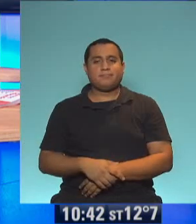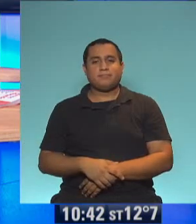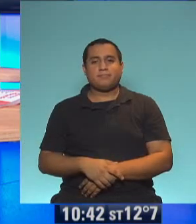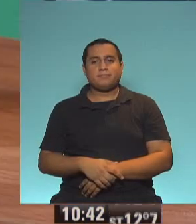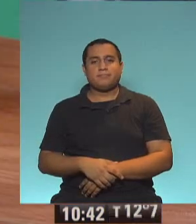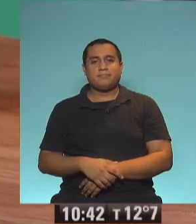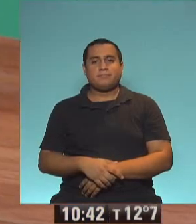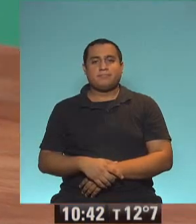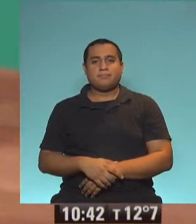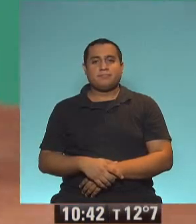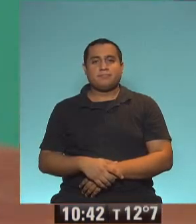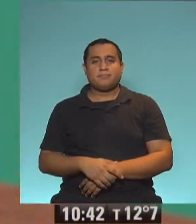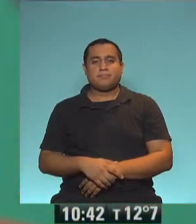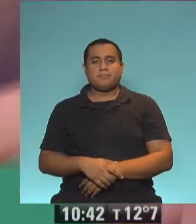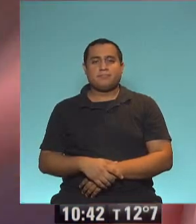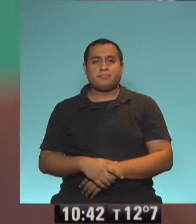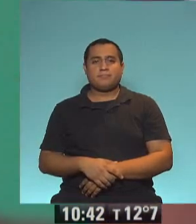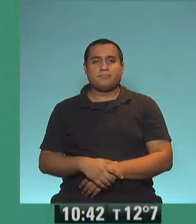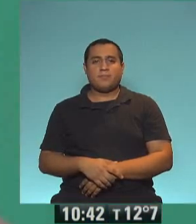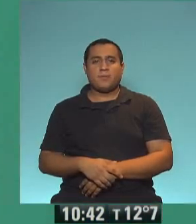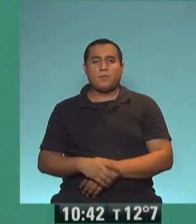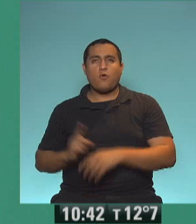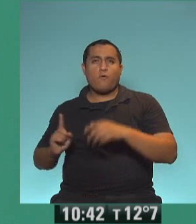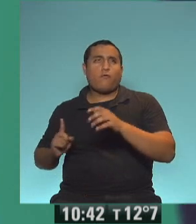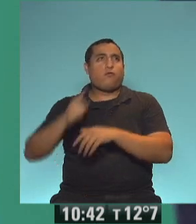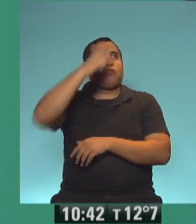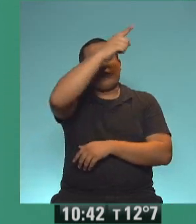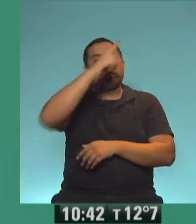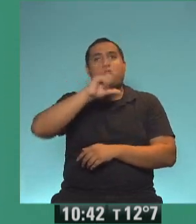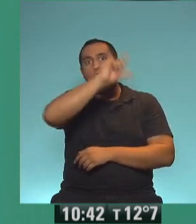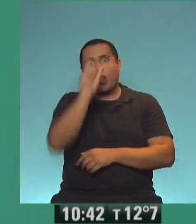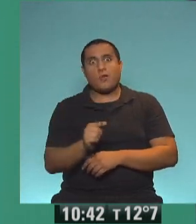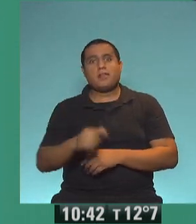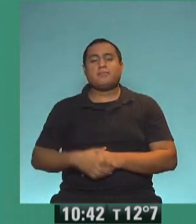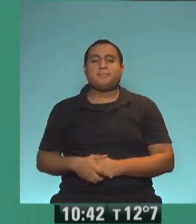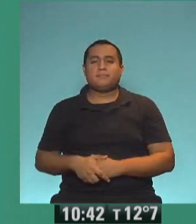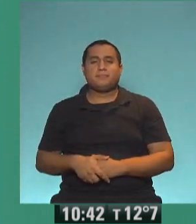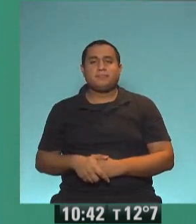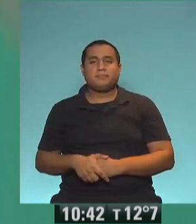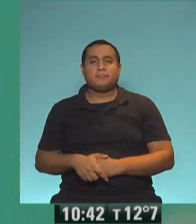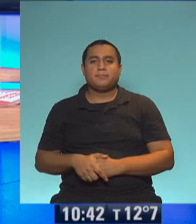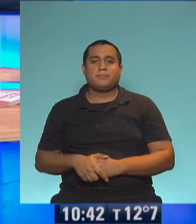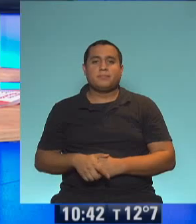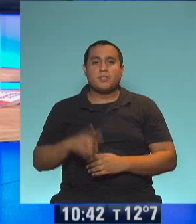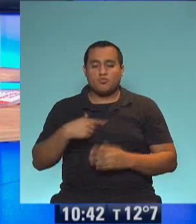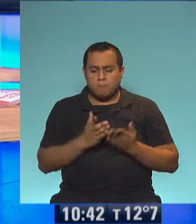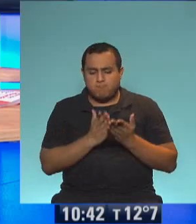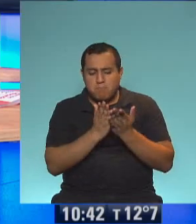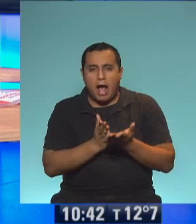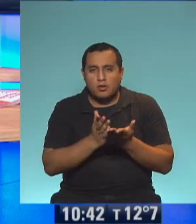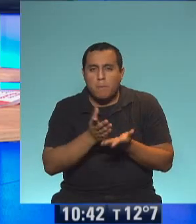a hacer un cohete espacial que llegará a la luna. Le voy a poner alas. Yo voy a hacer un barco